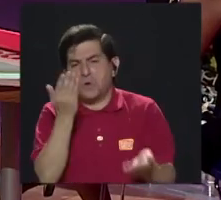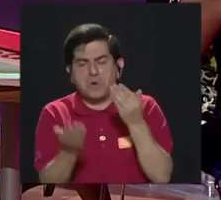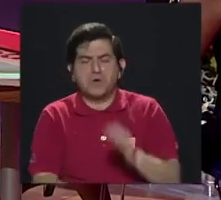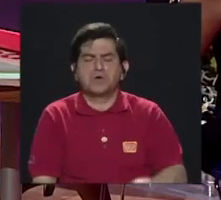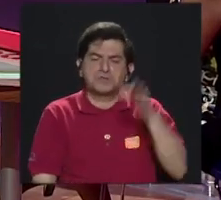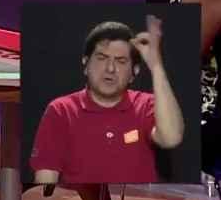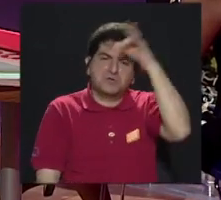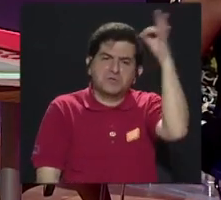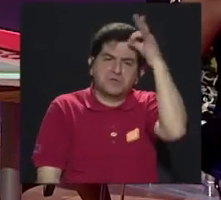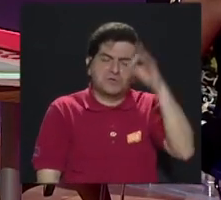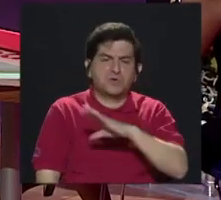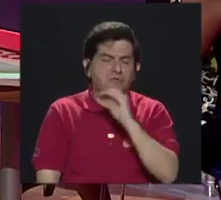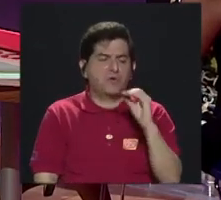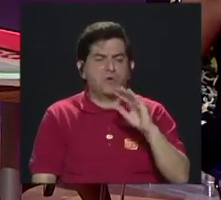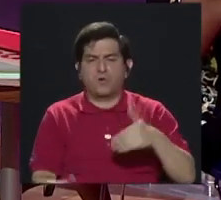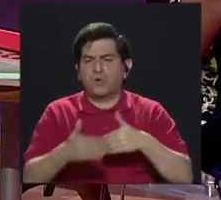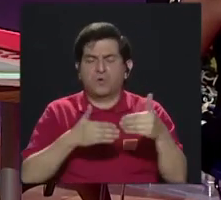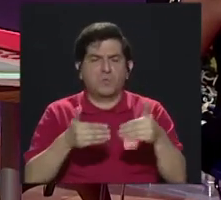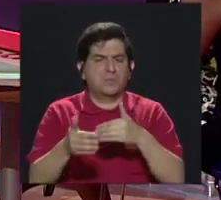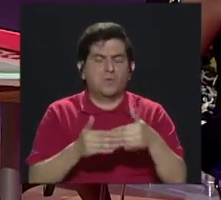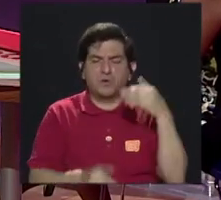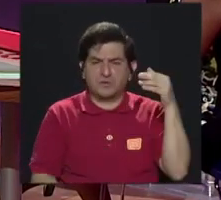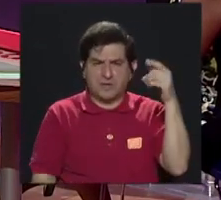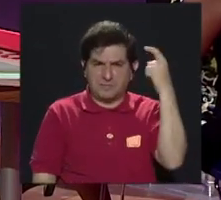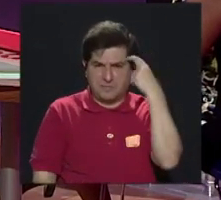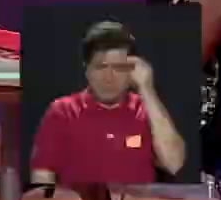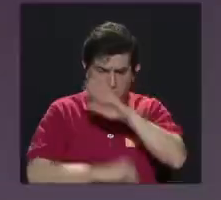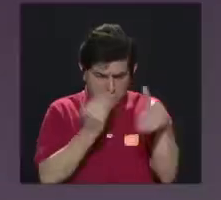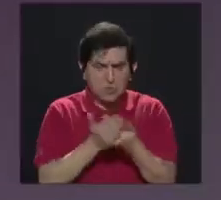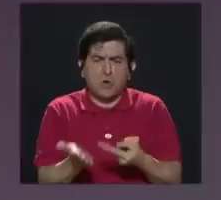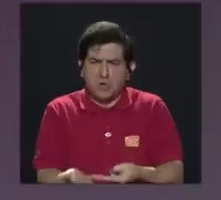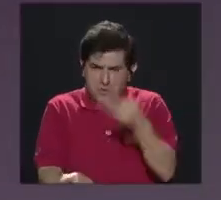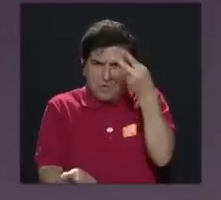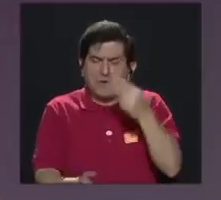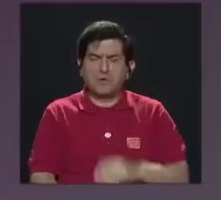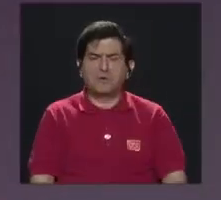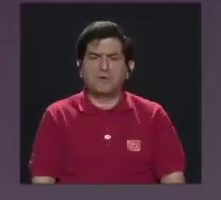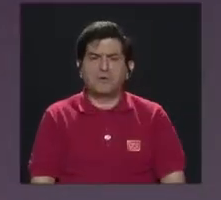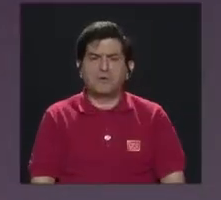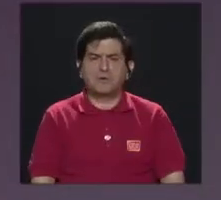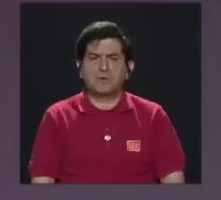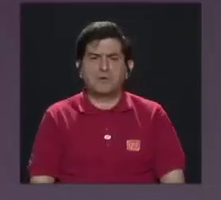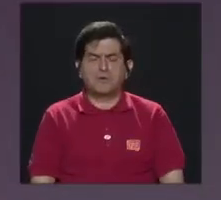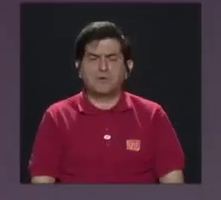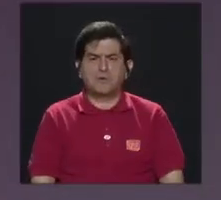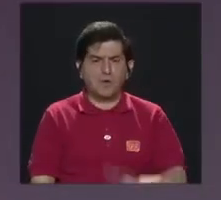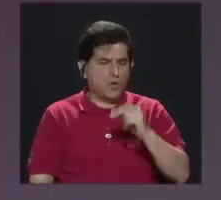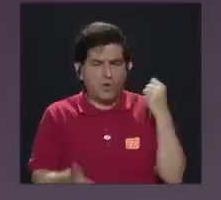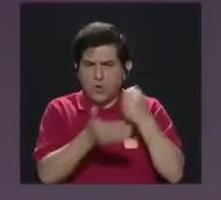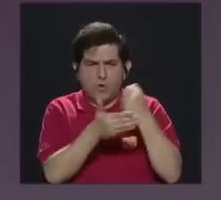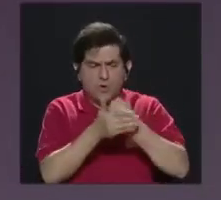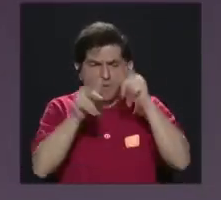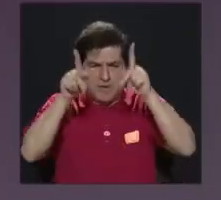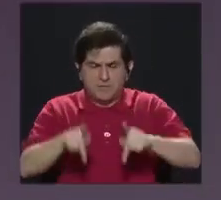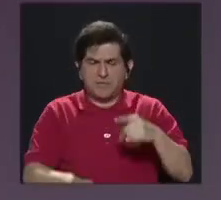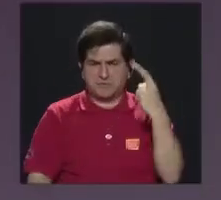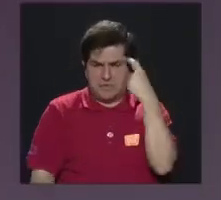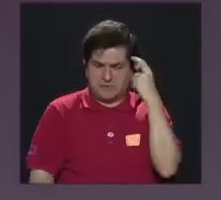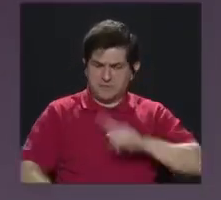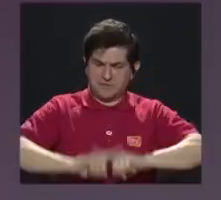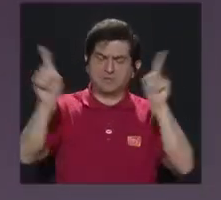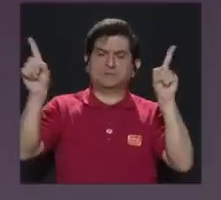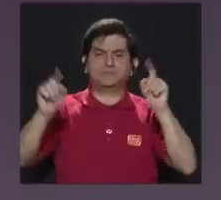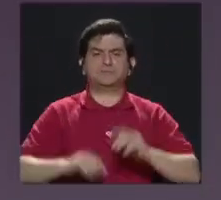de filosófico o de cualquier pensamiento, todos esos son pensamientos válidos. O sea, a nadie se le va a golpear por pensar distinto. Sin